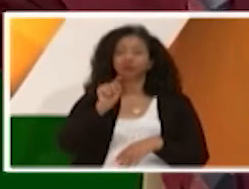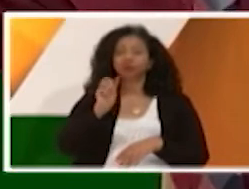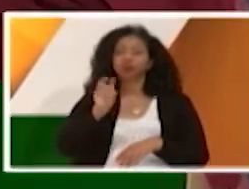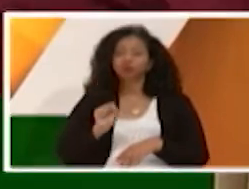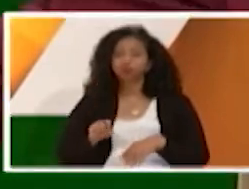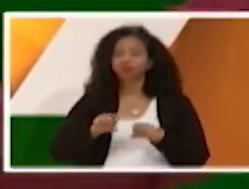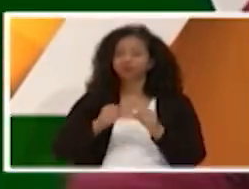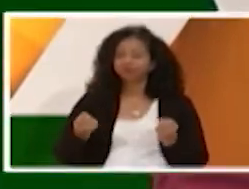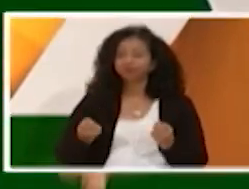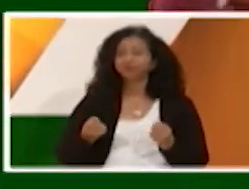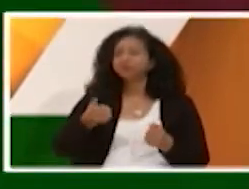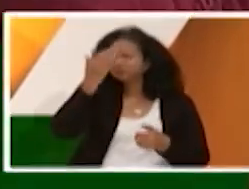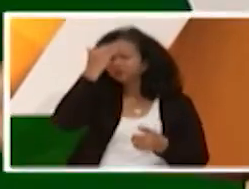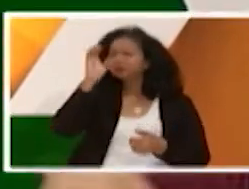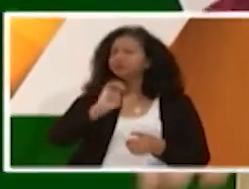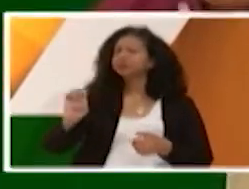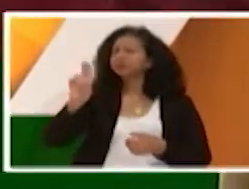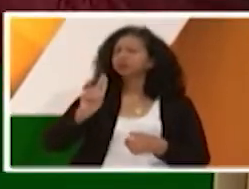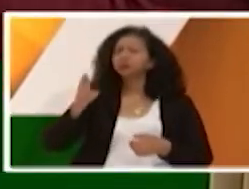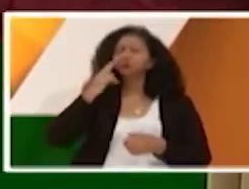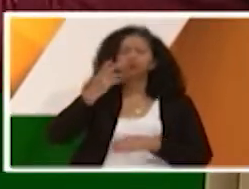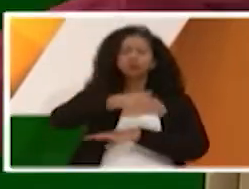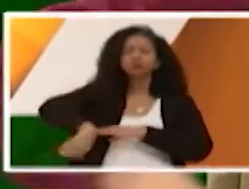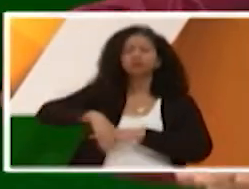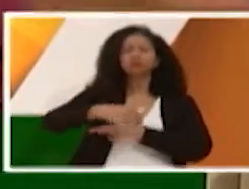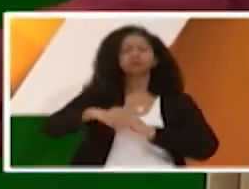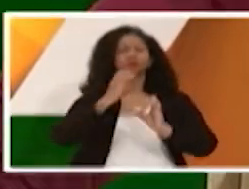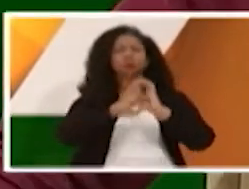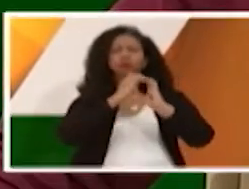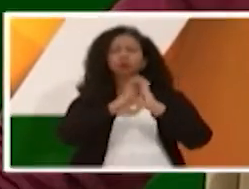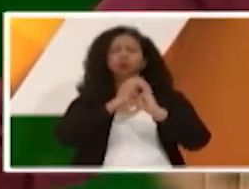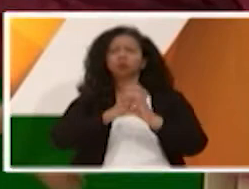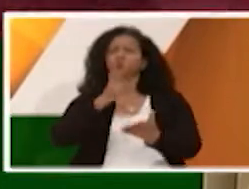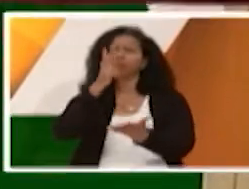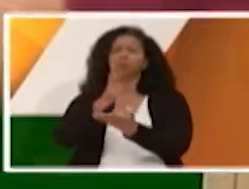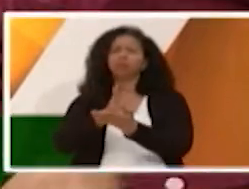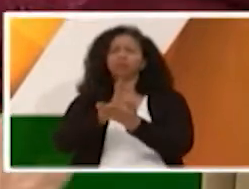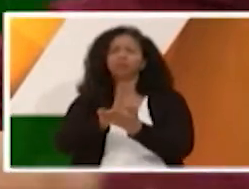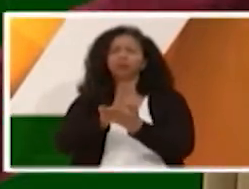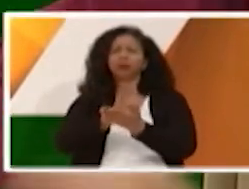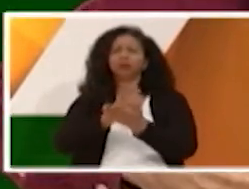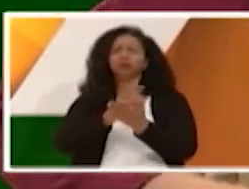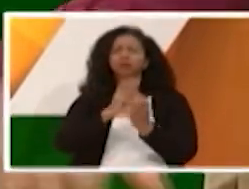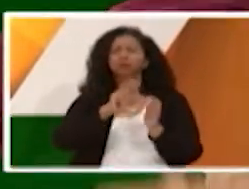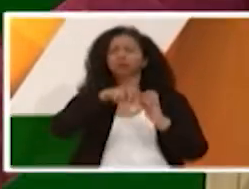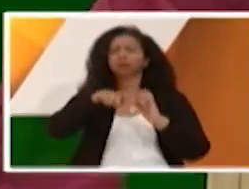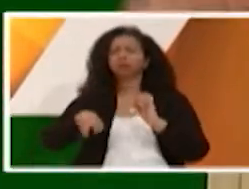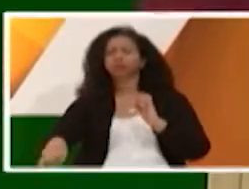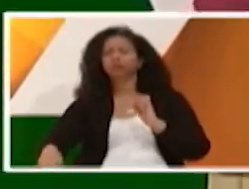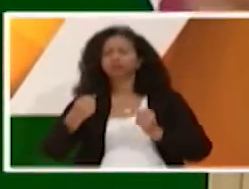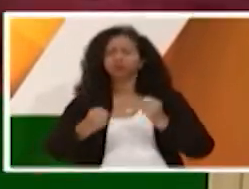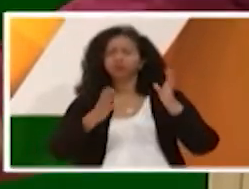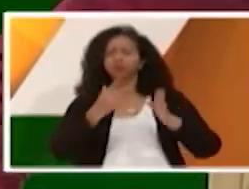¿verdad, Sotelo? Tú conoces. Tú estás en una calle y tú ves una guagua que se para, saca una rampa, el chofer deja la guagua, él va y le